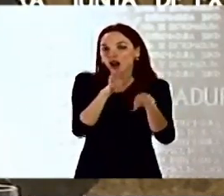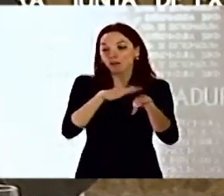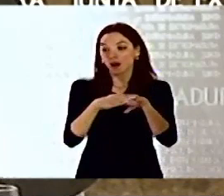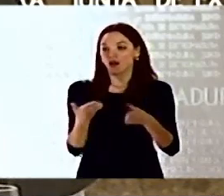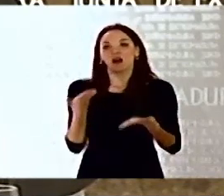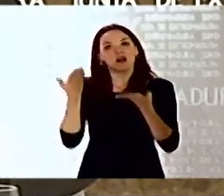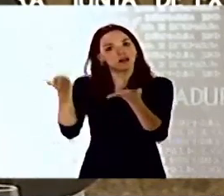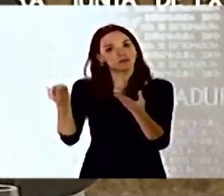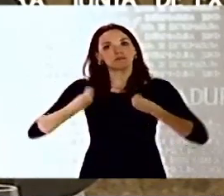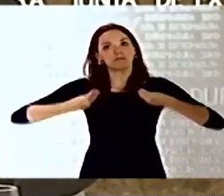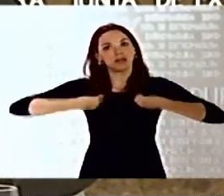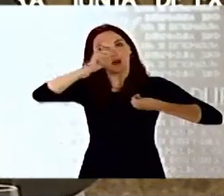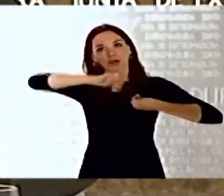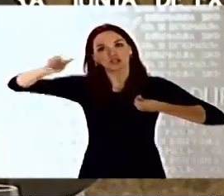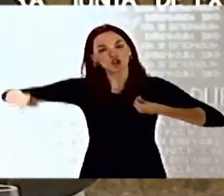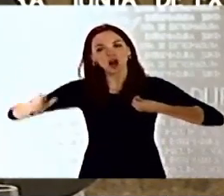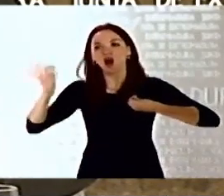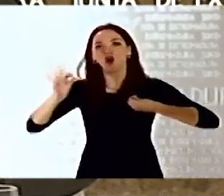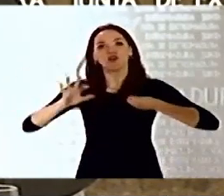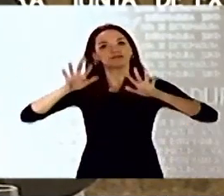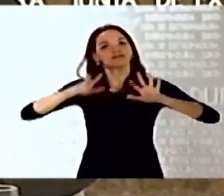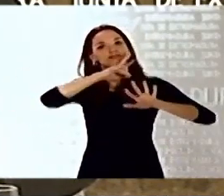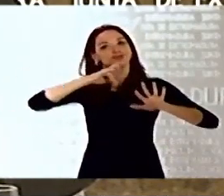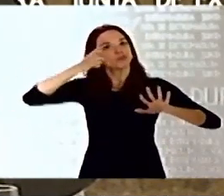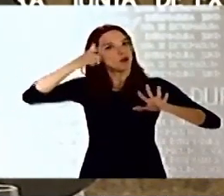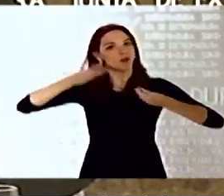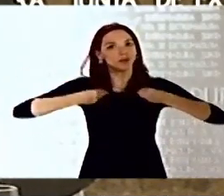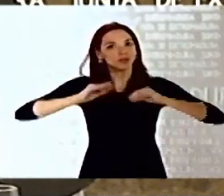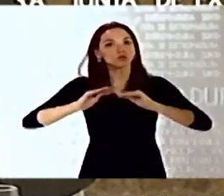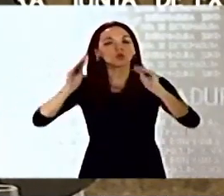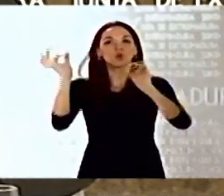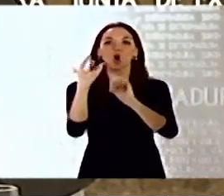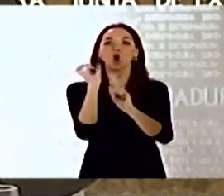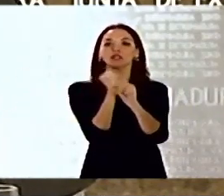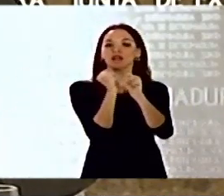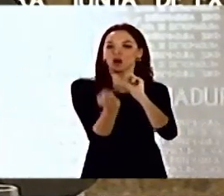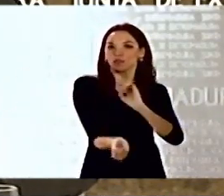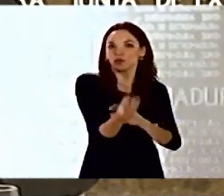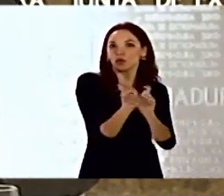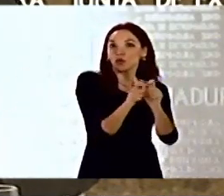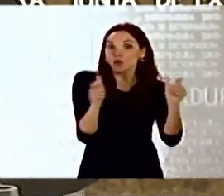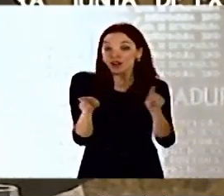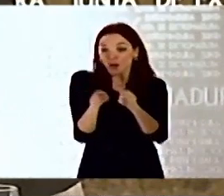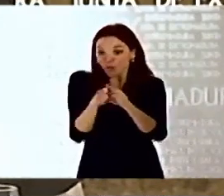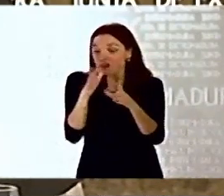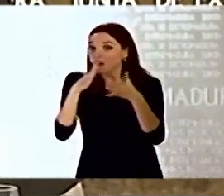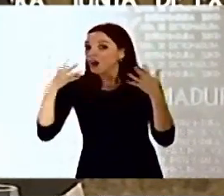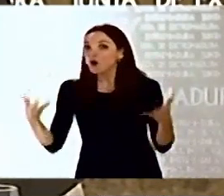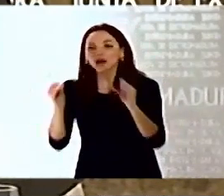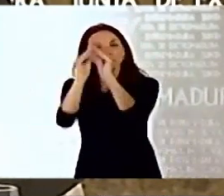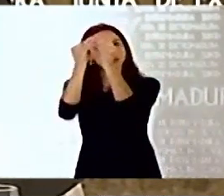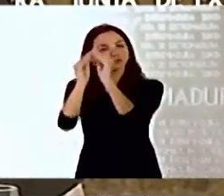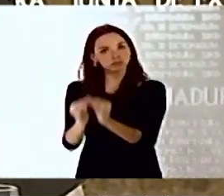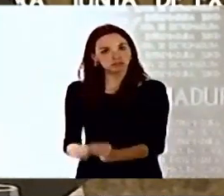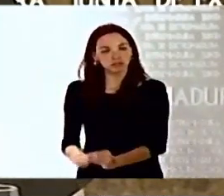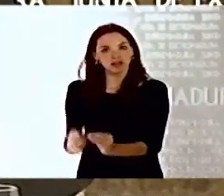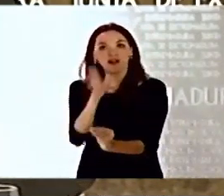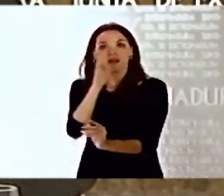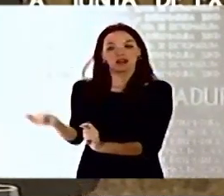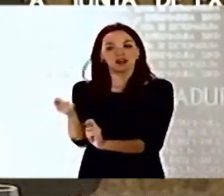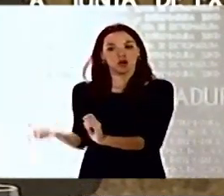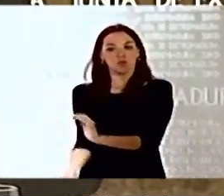la fijación de la población al territorio, en la creación de empleo, como la desarrollada con la puesta en riego de una